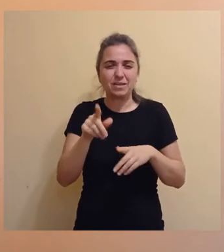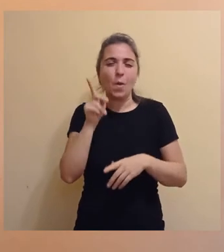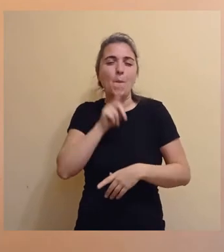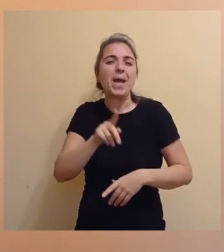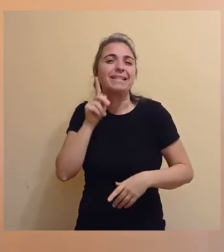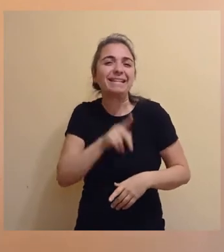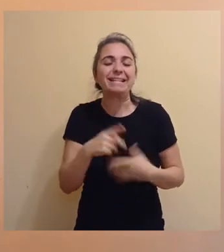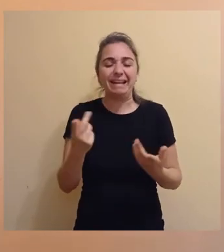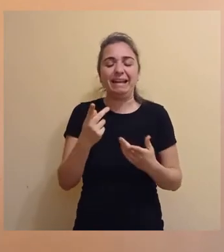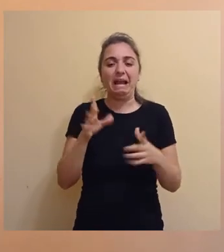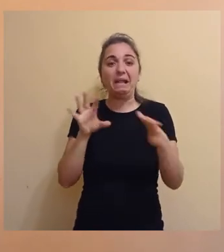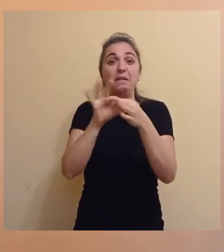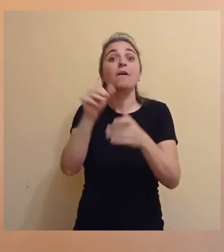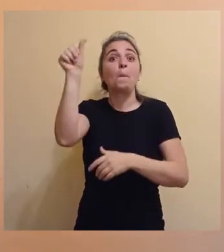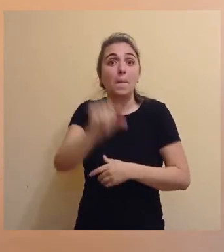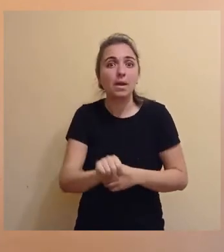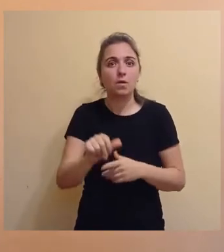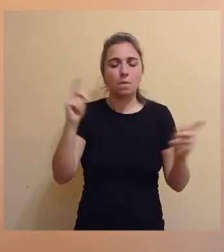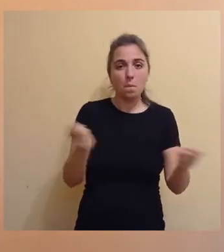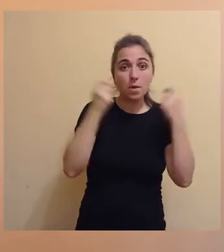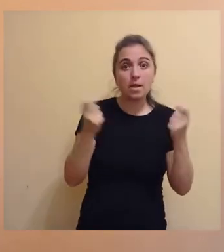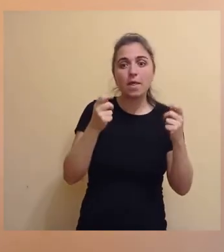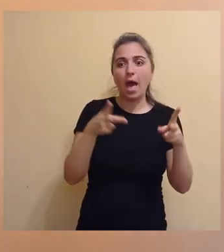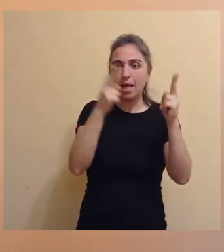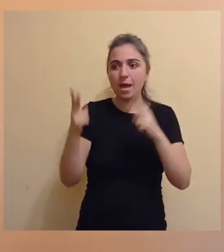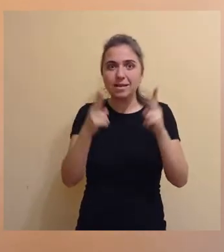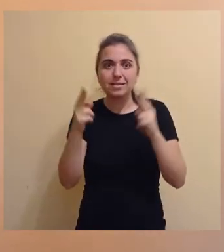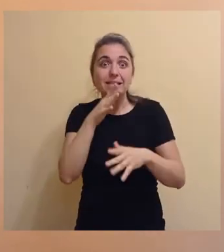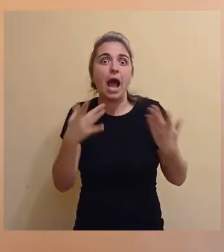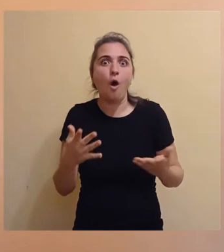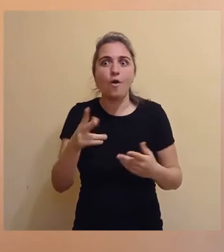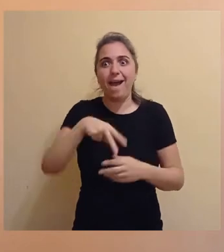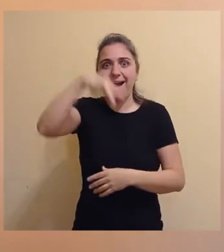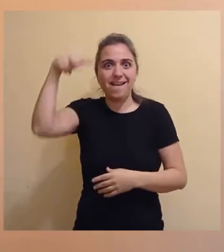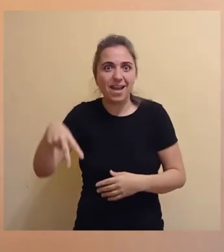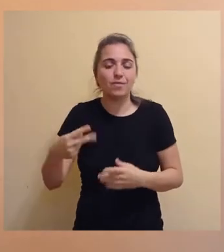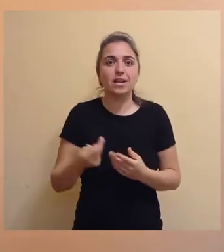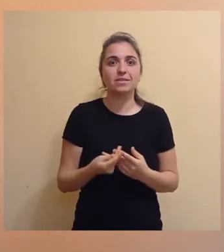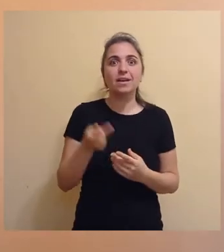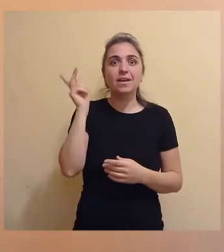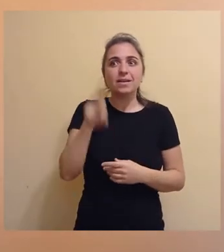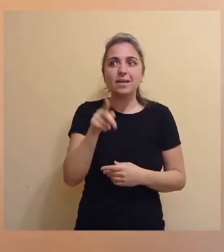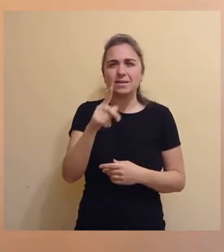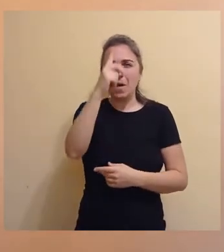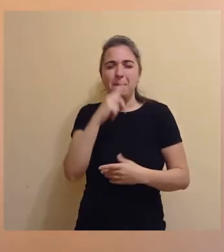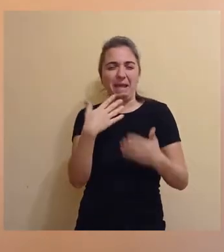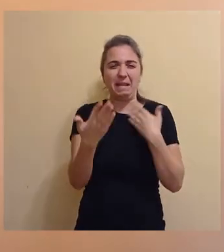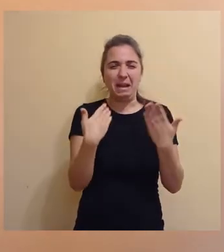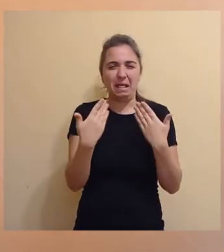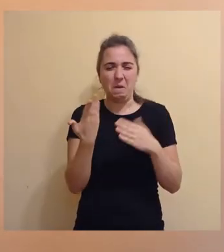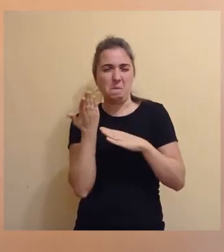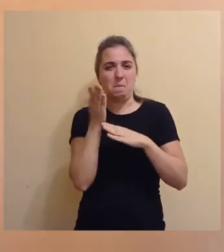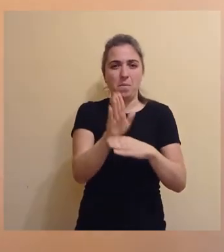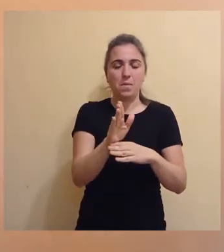ficción, ¿no? Todo lo que tiene que ver con películas, también la publicidad, las series ahora mismo, ¿no? Netflix está creando esta imagen